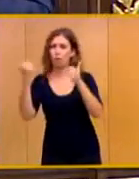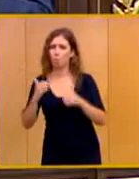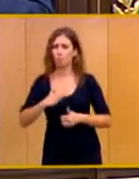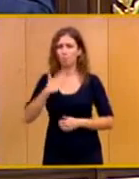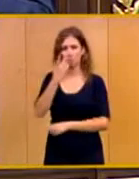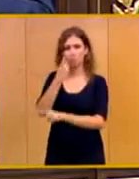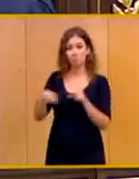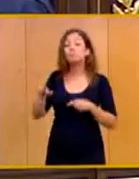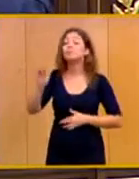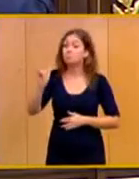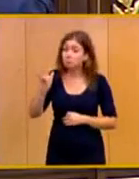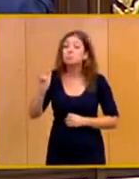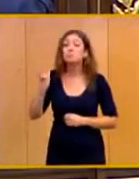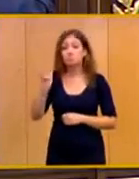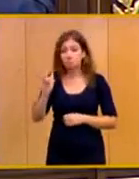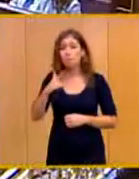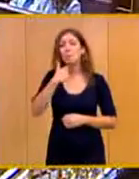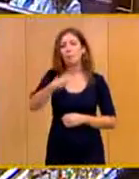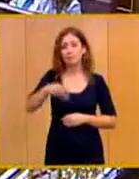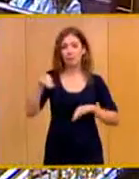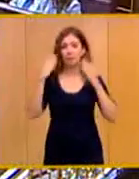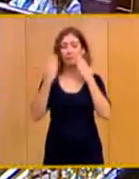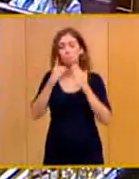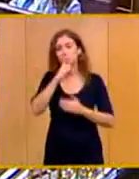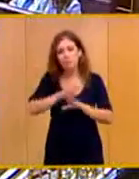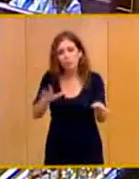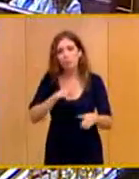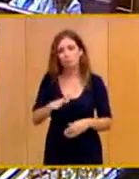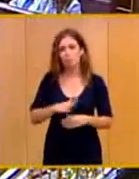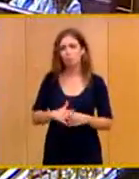sí. Silencio, por favor. No solo lo reconozco,